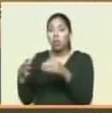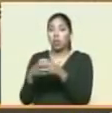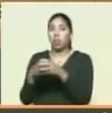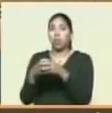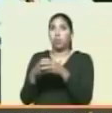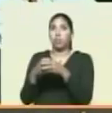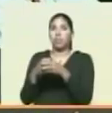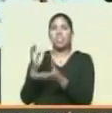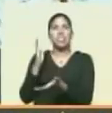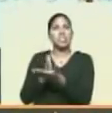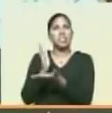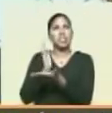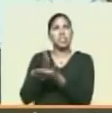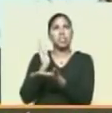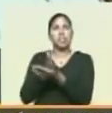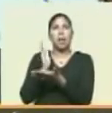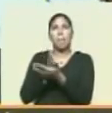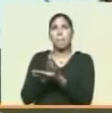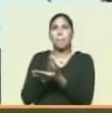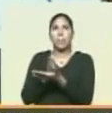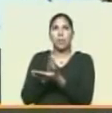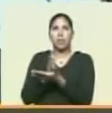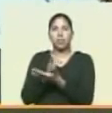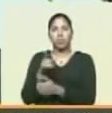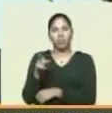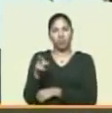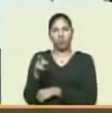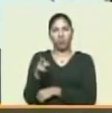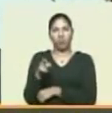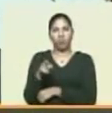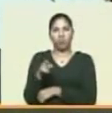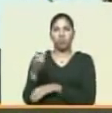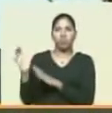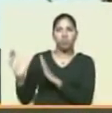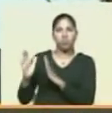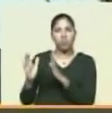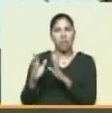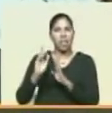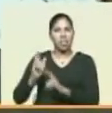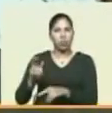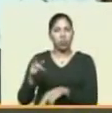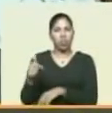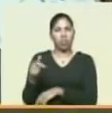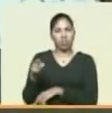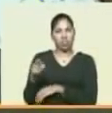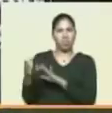que siempre cuestionamos la eficiencia o los rendimientos del sector comunal.